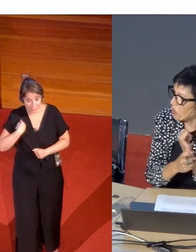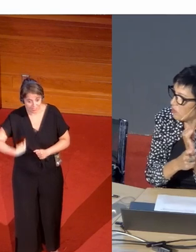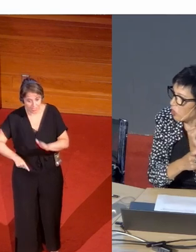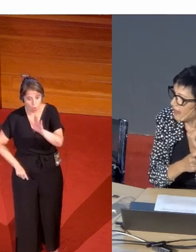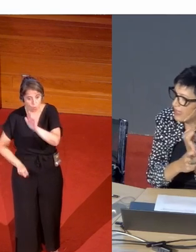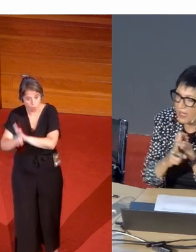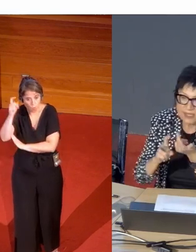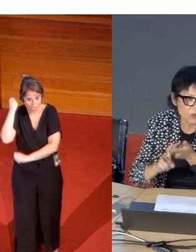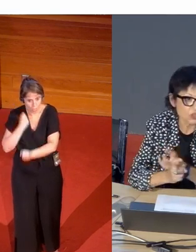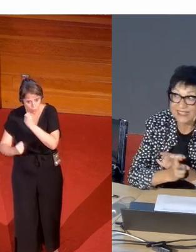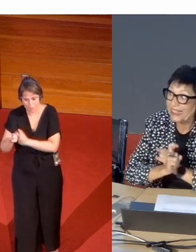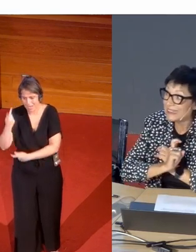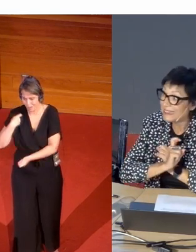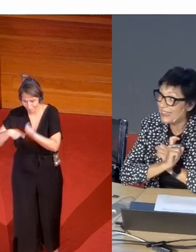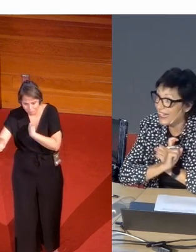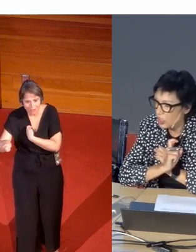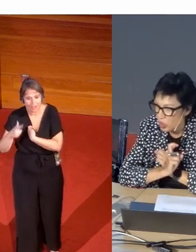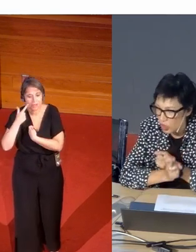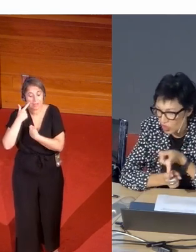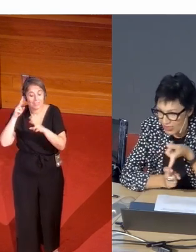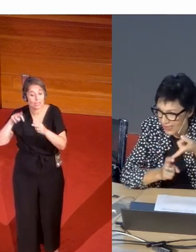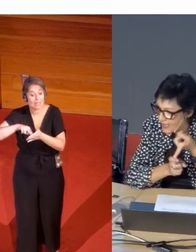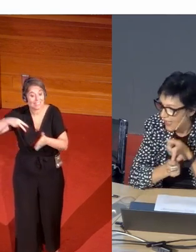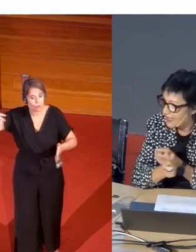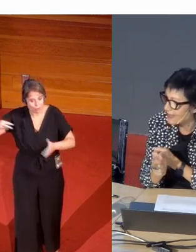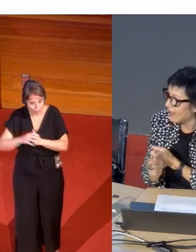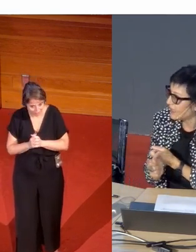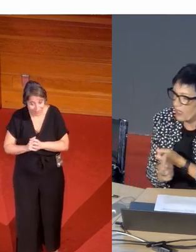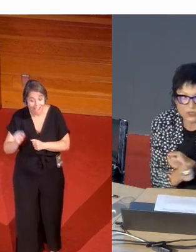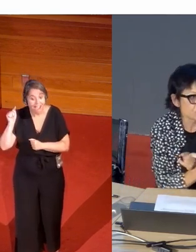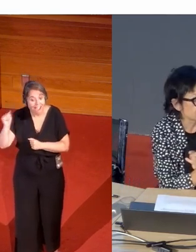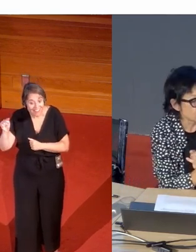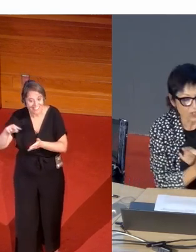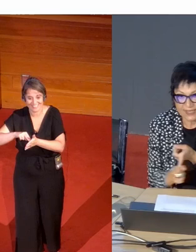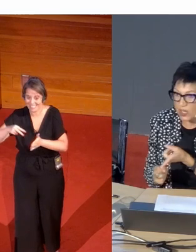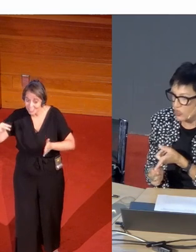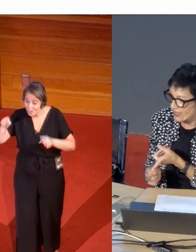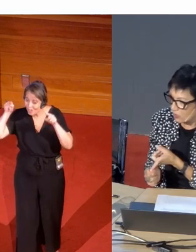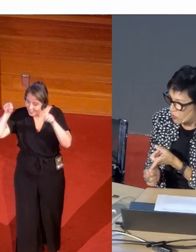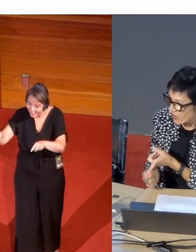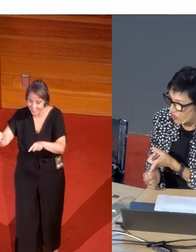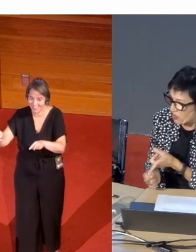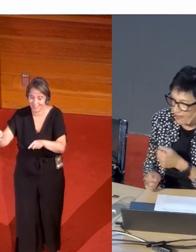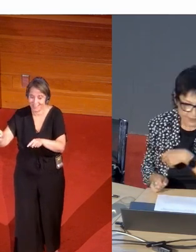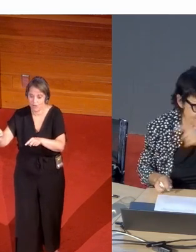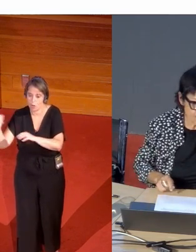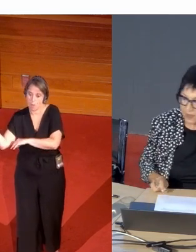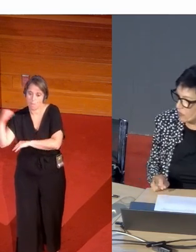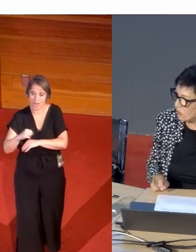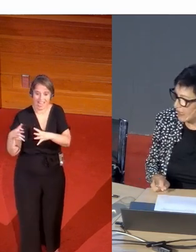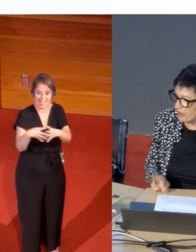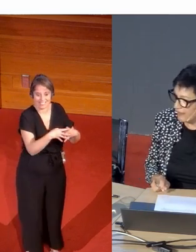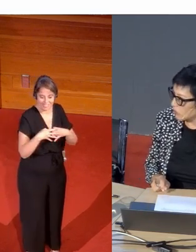eh comerciales y en cuestiones tecnológicas que ahí está el kit de la cuestión tecnológicas a los Estados Unidos de